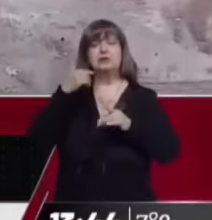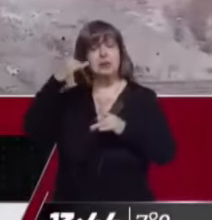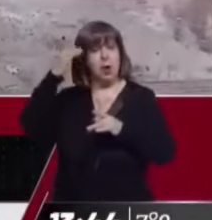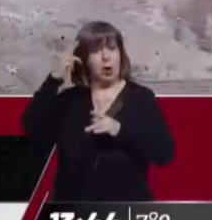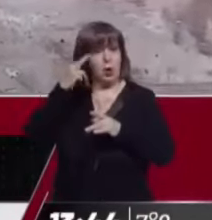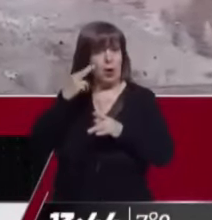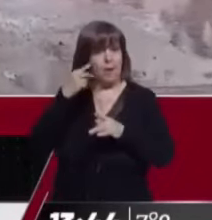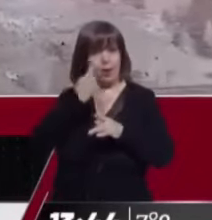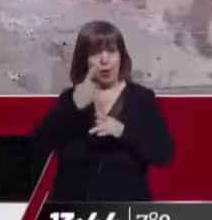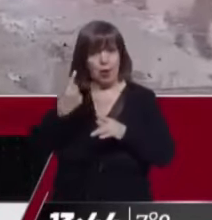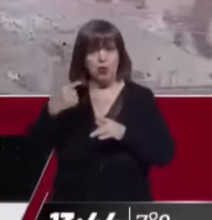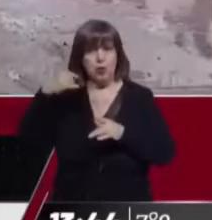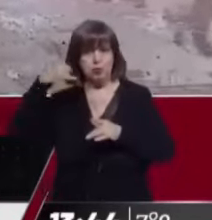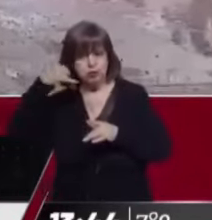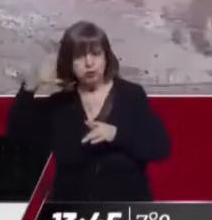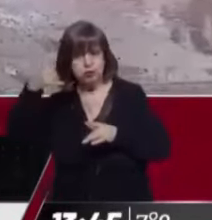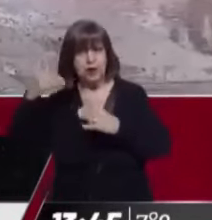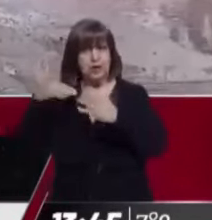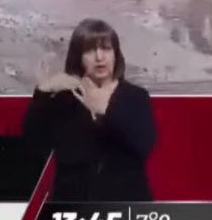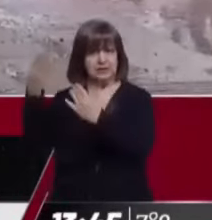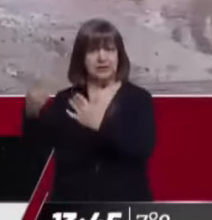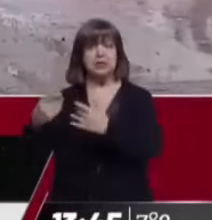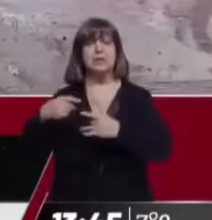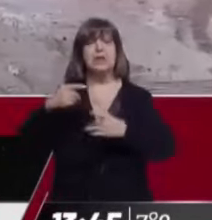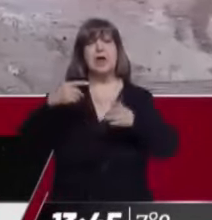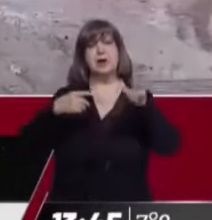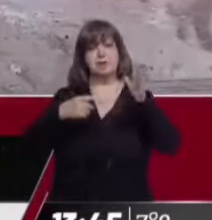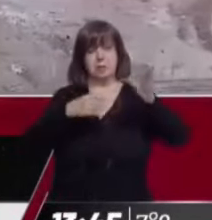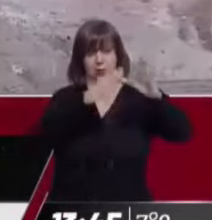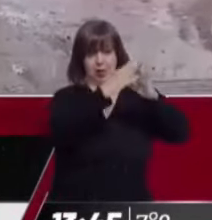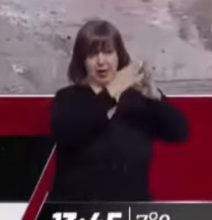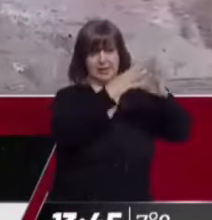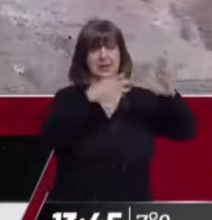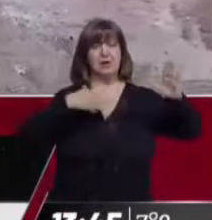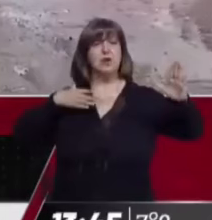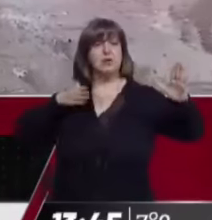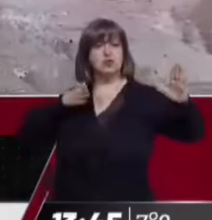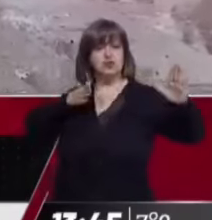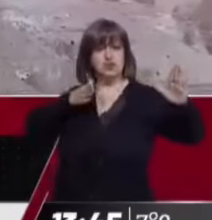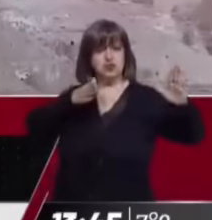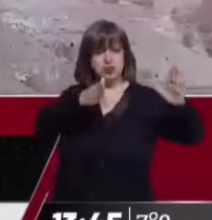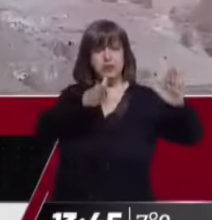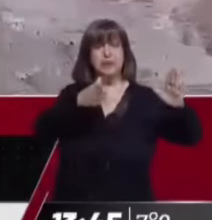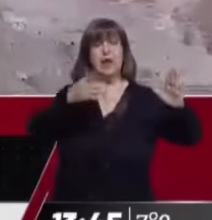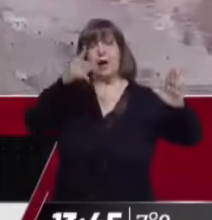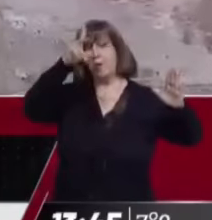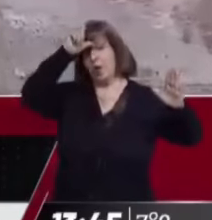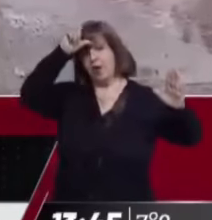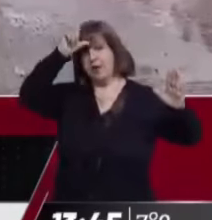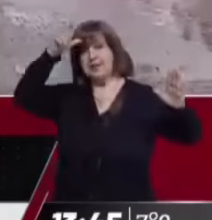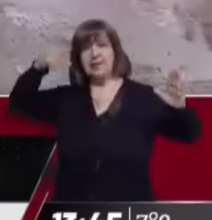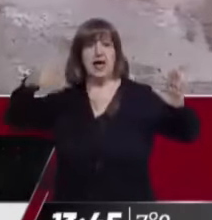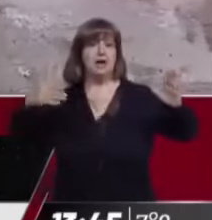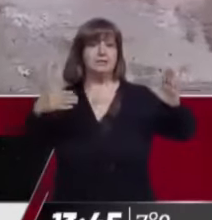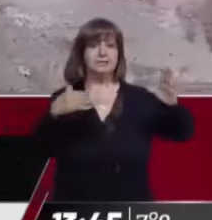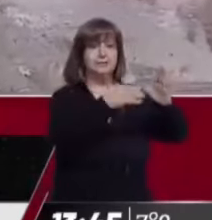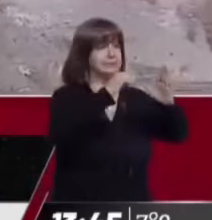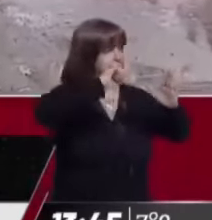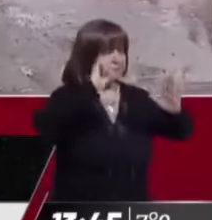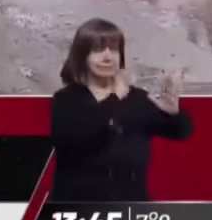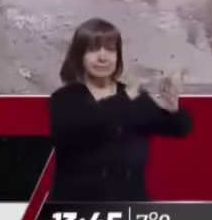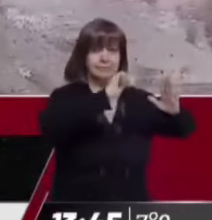Allí, después de arduas negociaciones, comenzó a liberar primero a su pareja y a su pequeño hijo, luego a sus abuelos, y